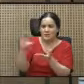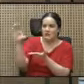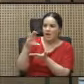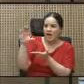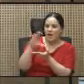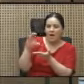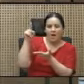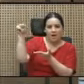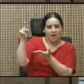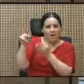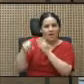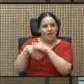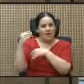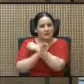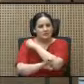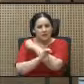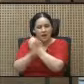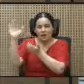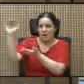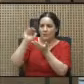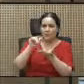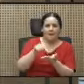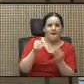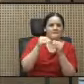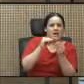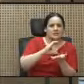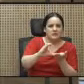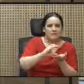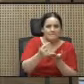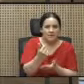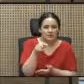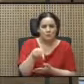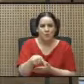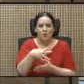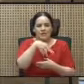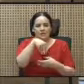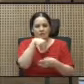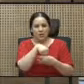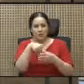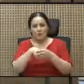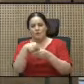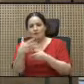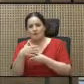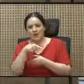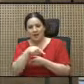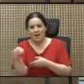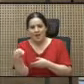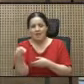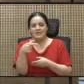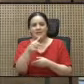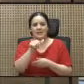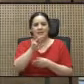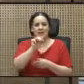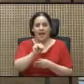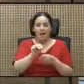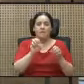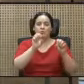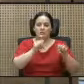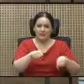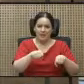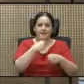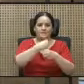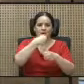extranjera, posibilidades de empleo dentro y fuera del GAM, y además una verdadera reforma